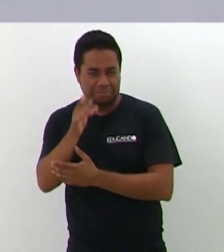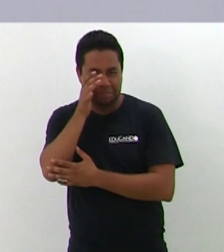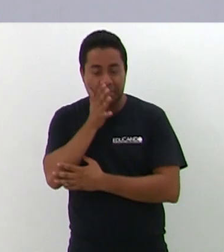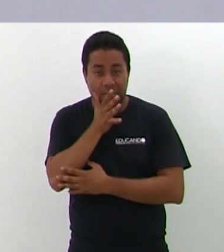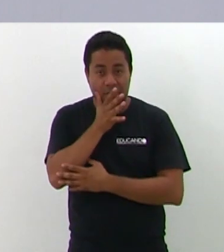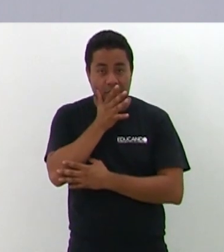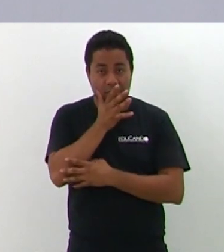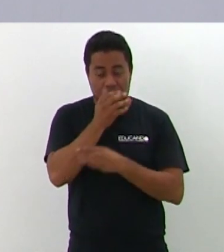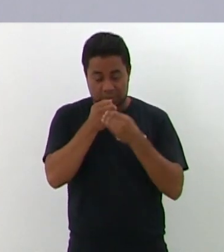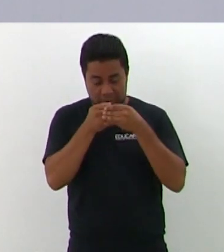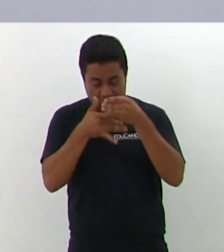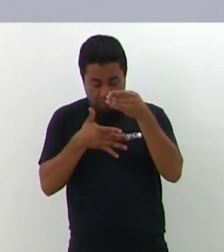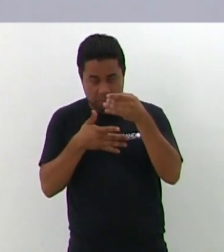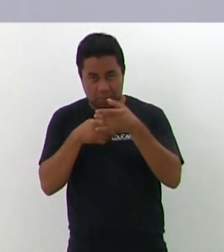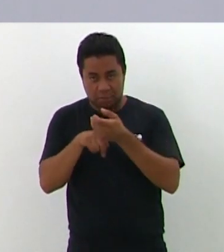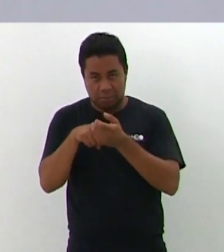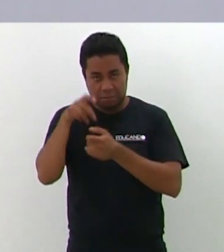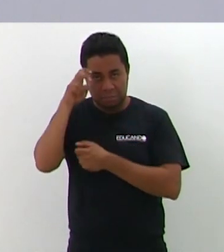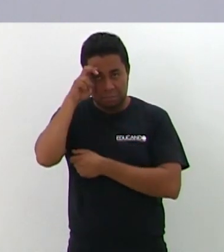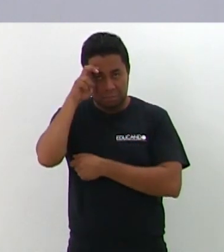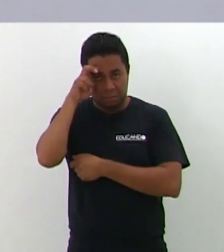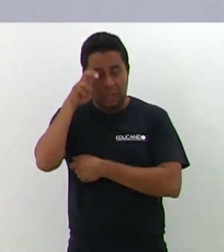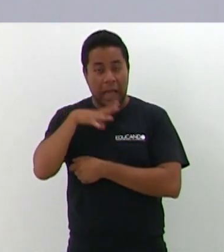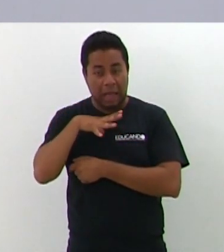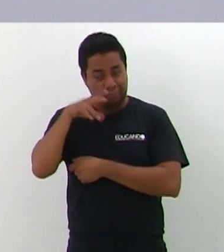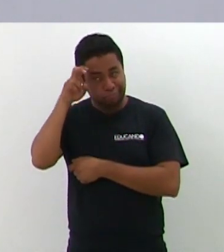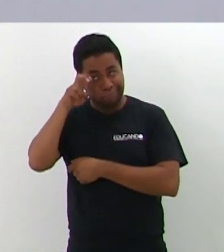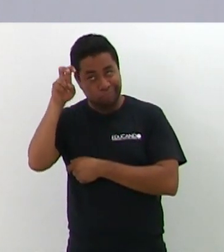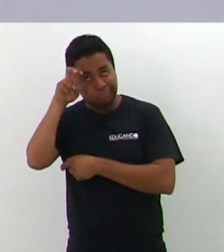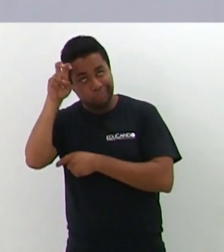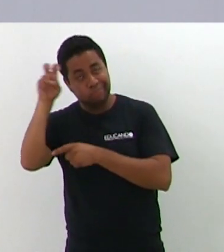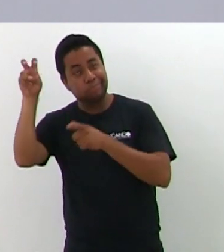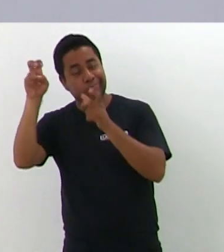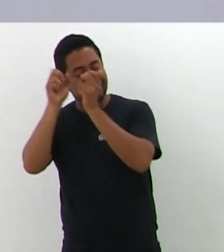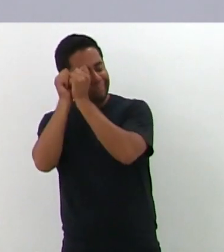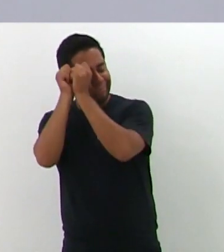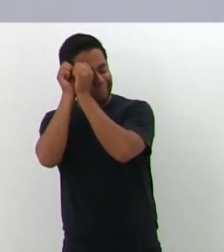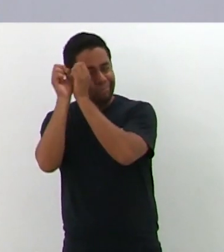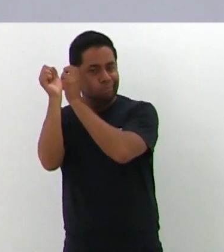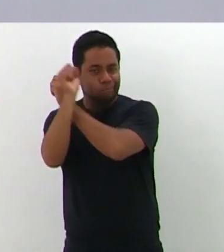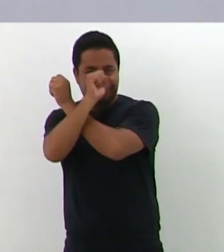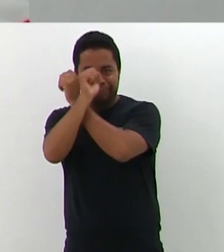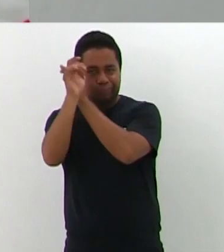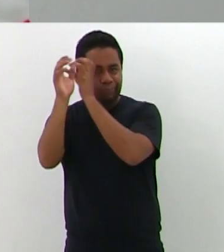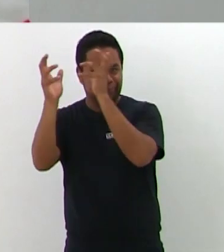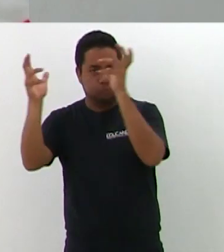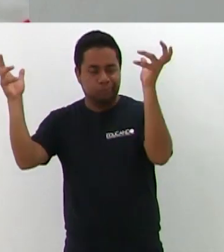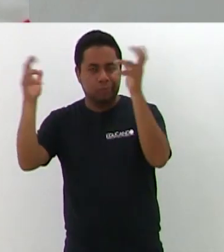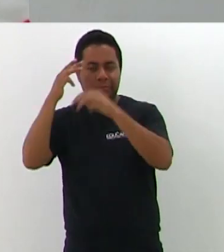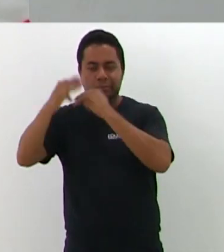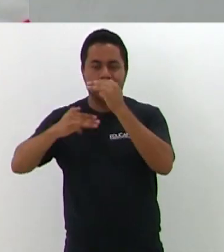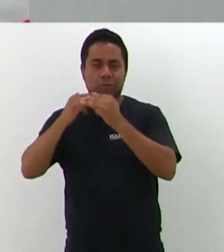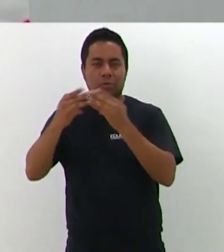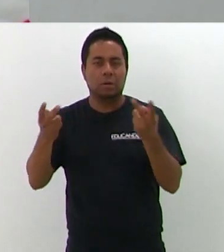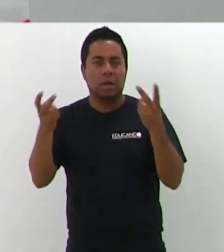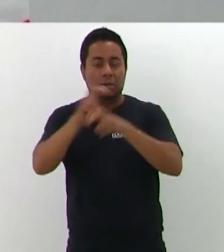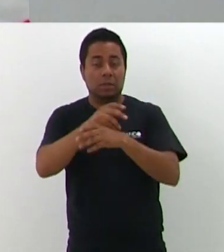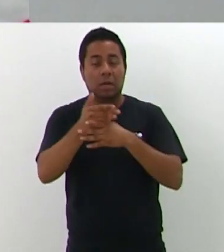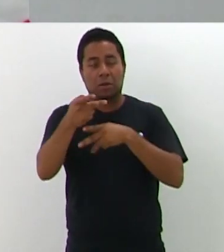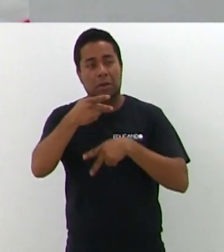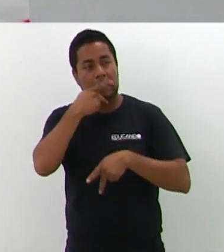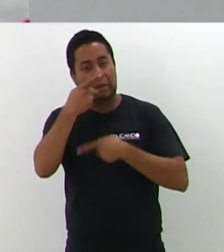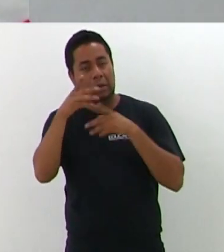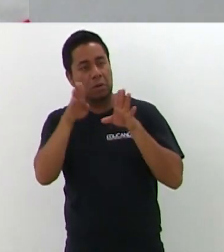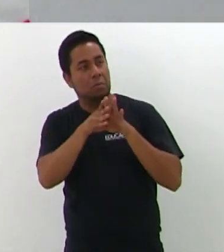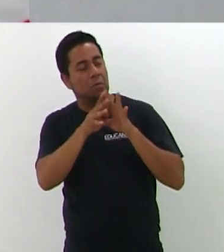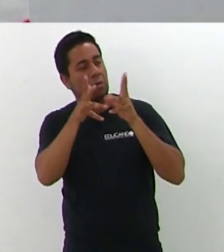Todas esas cosas había una vez cuando yo soñaba un mundo al revés. Bien, vamos a dar una lectura a nuestro poema, cómo